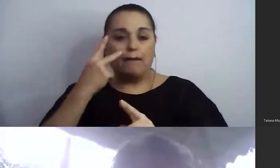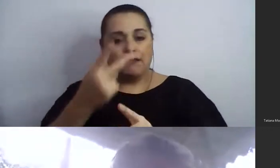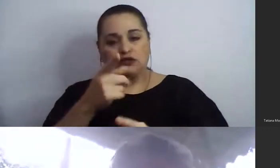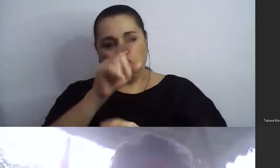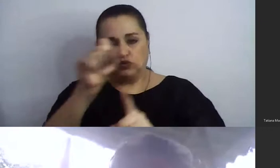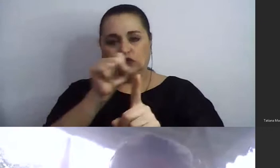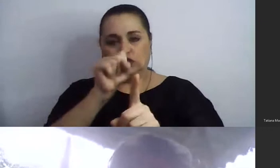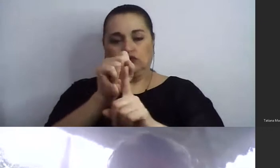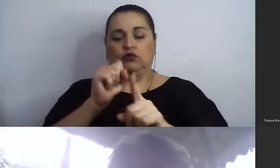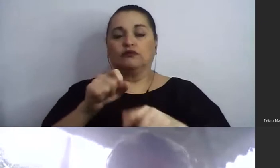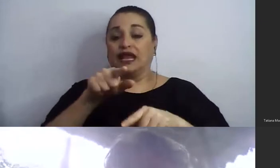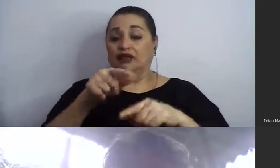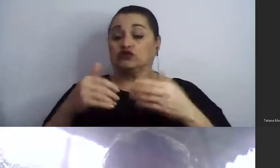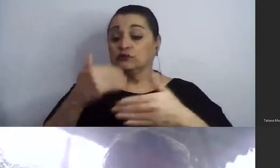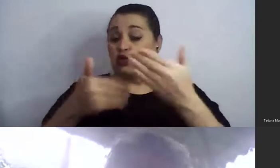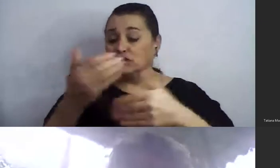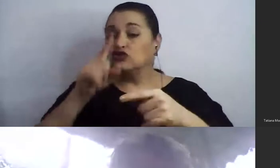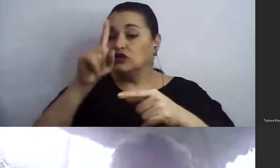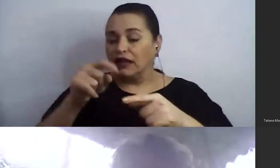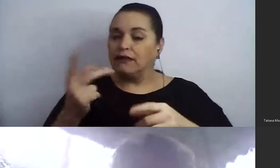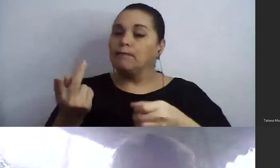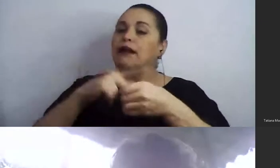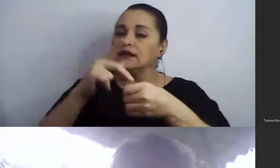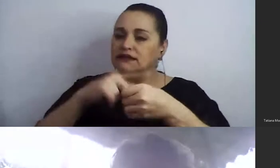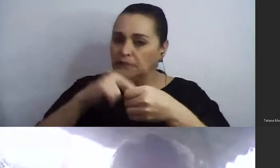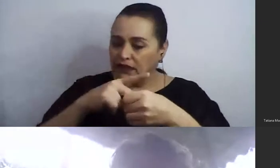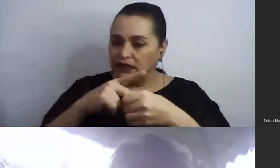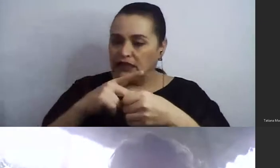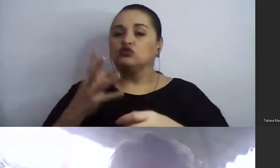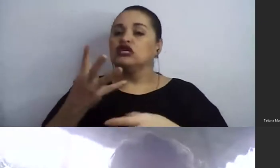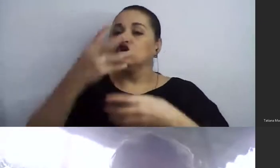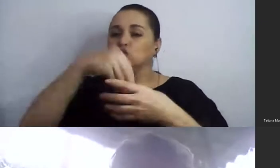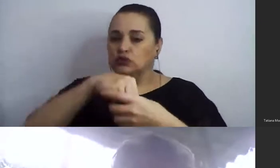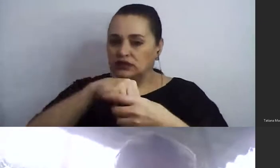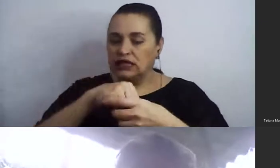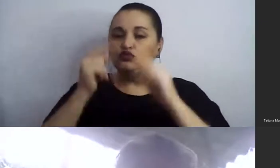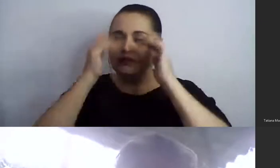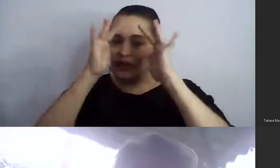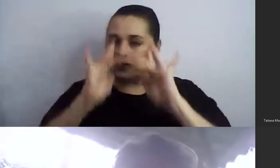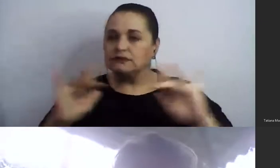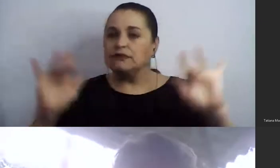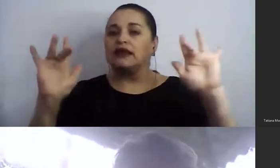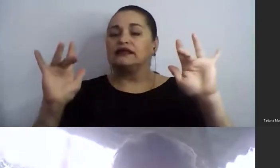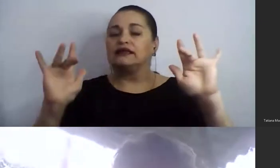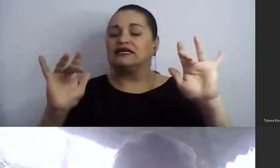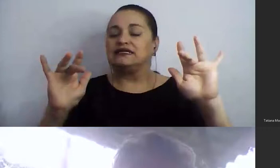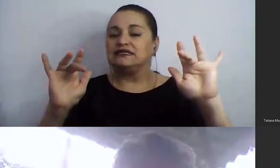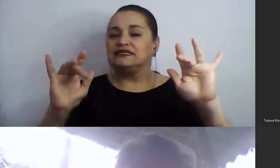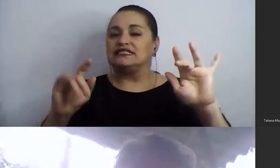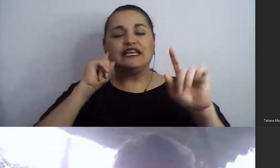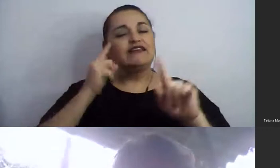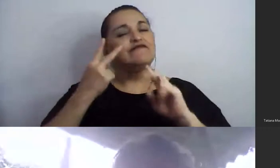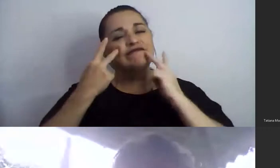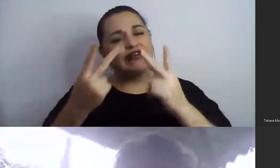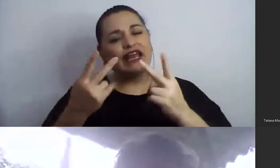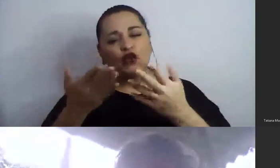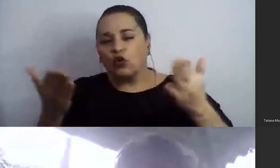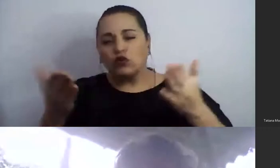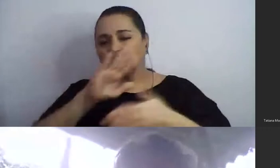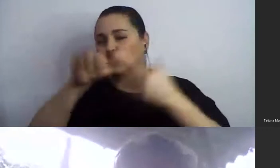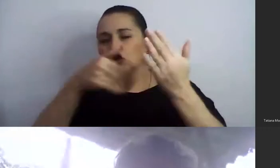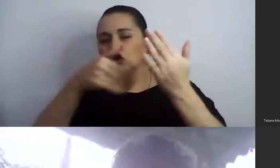estos procesos deben ser participativos inclusivos transparentes y abordar las cuestiones de derechos